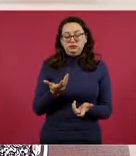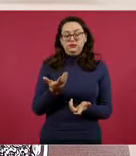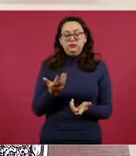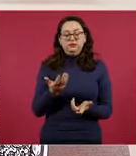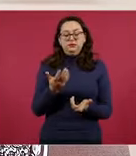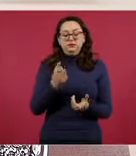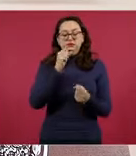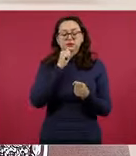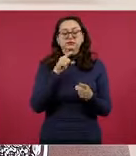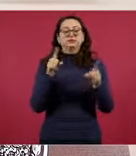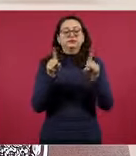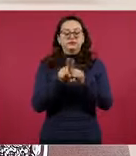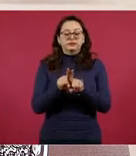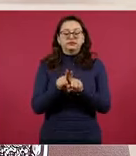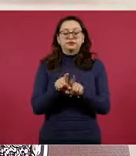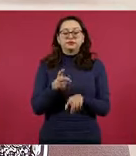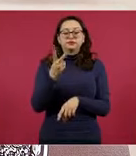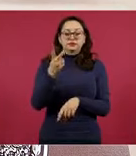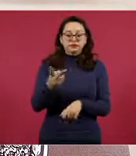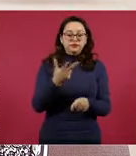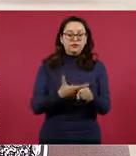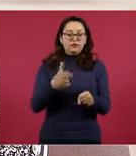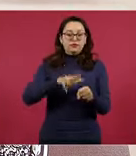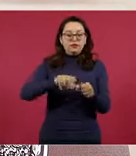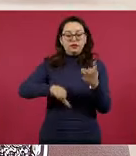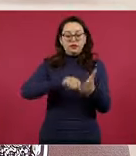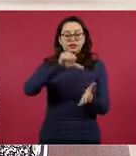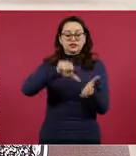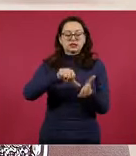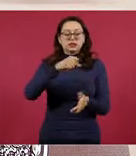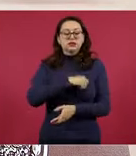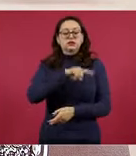estado implementando en los hospitales y en los centros de salud